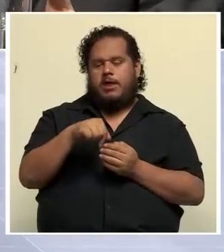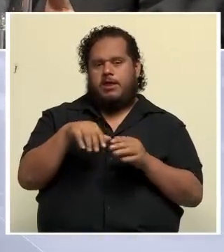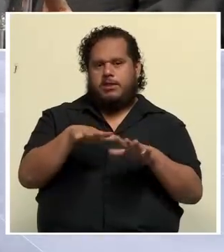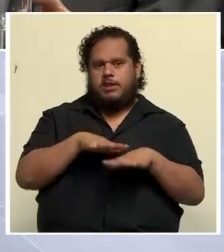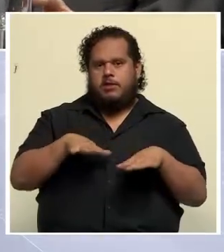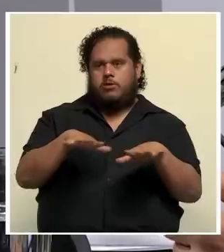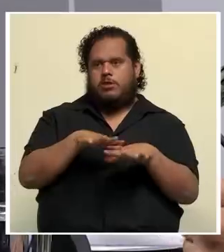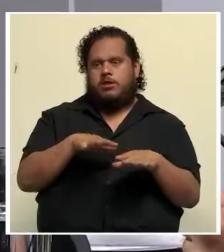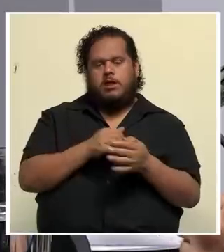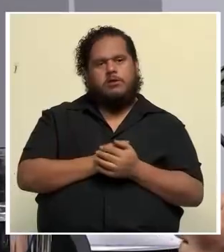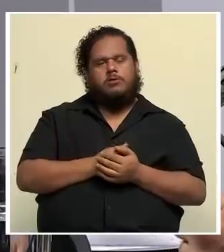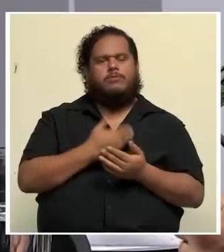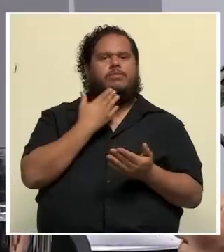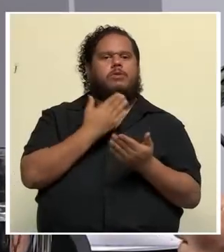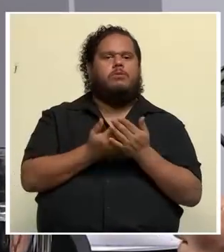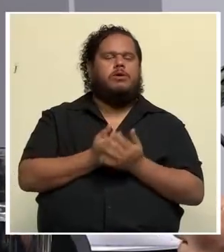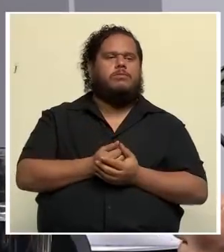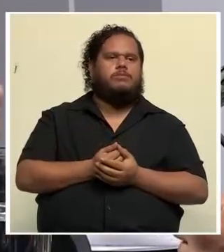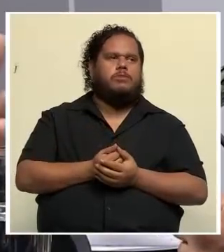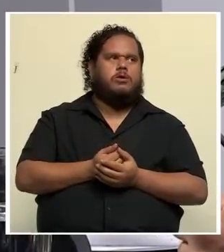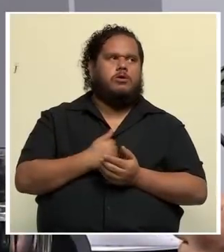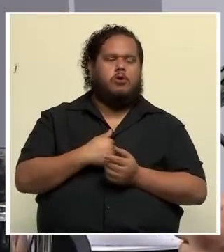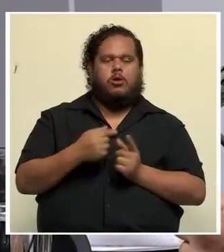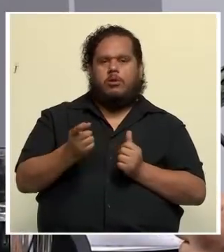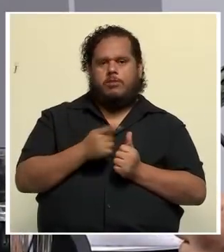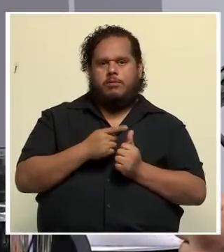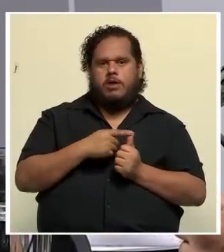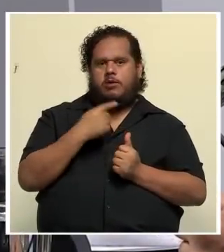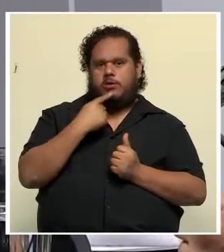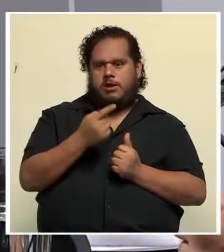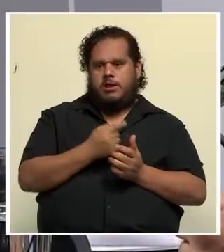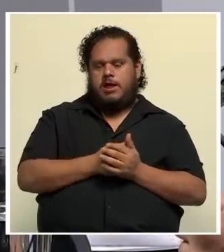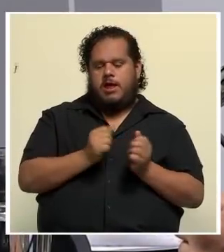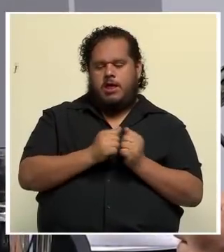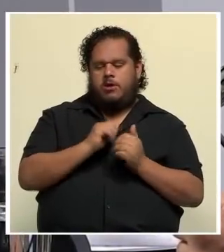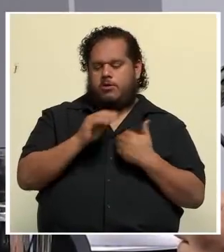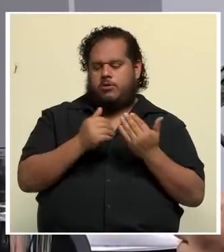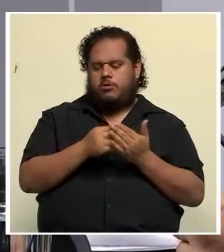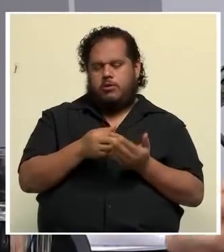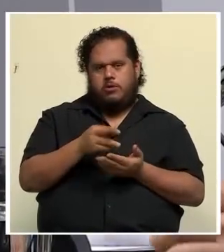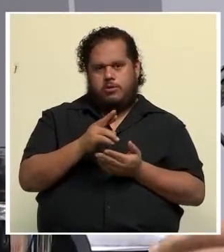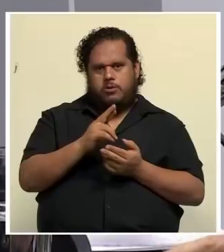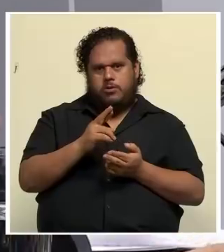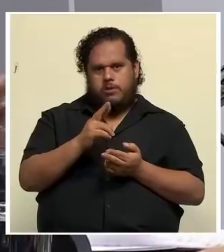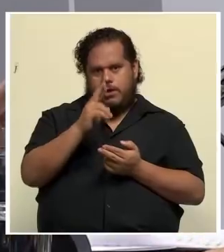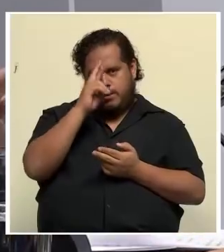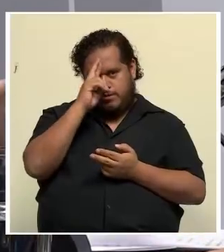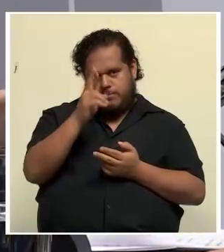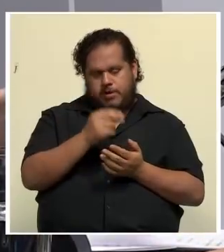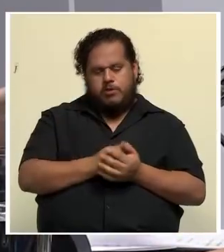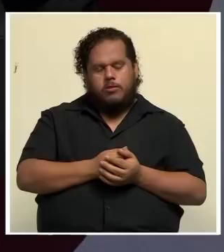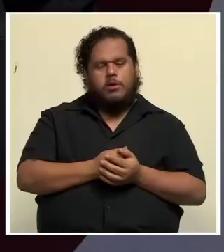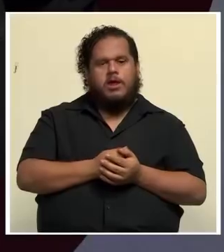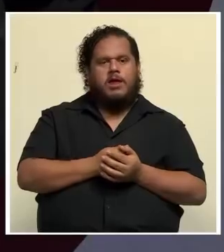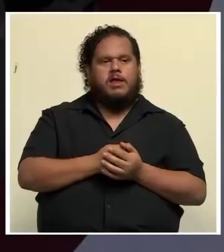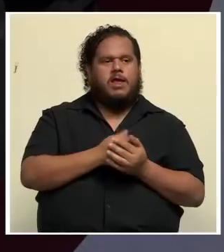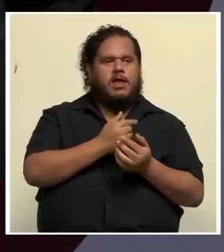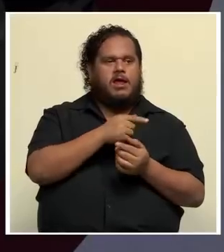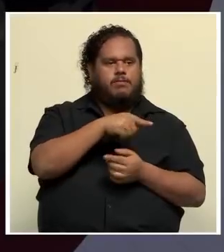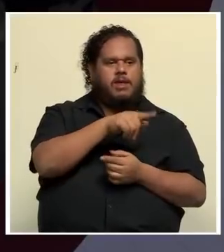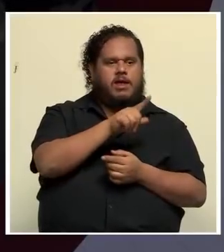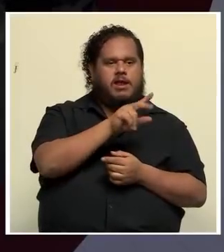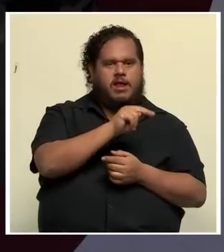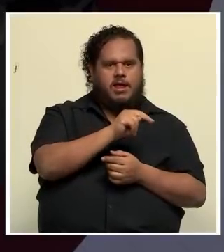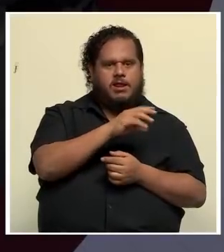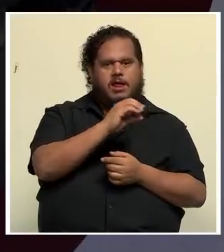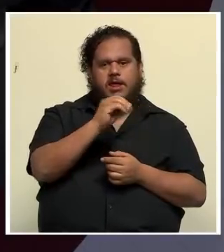contexto. Bueno, yo primero diría, don Álvaro, con todo respeto, que Liberación y el PAC no son